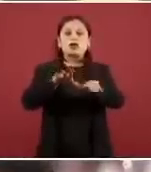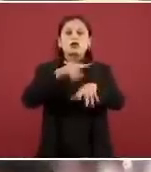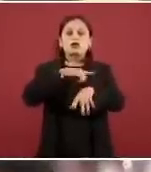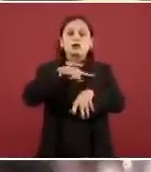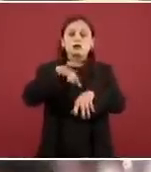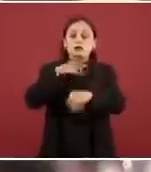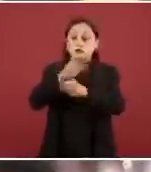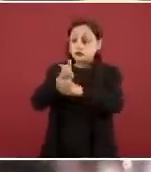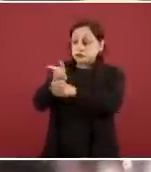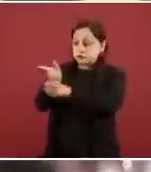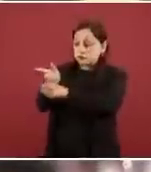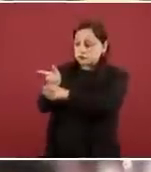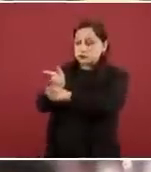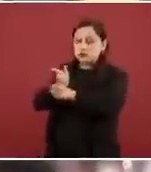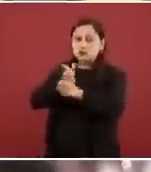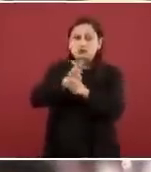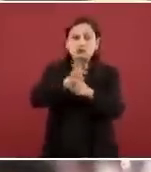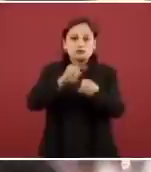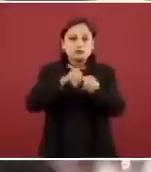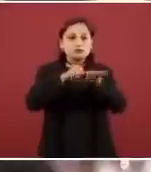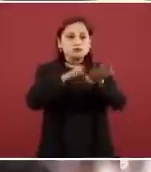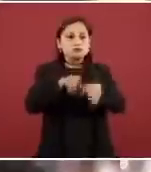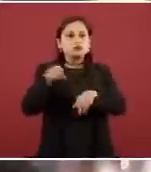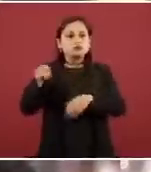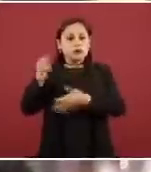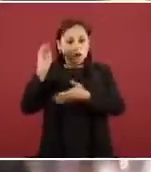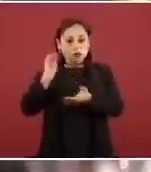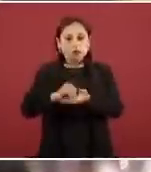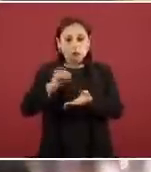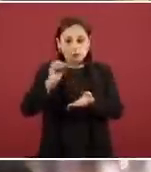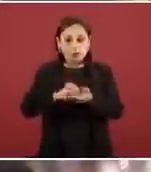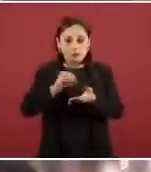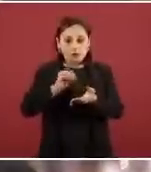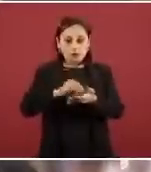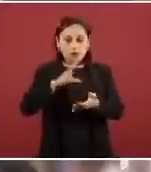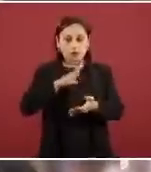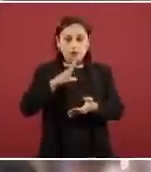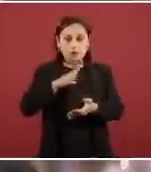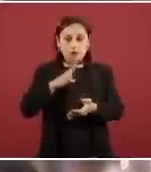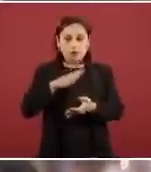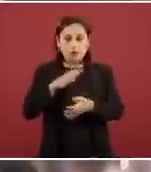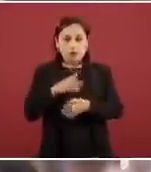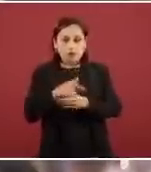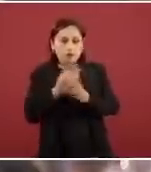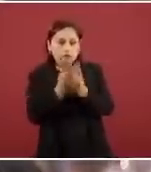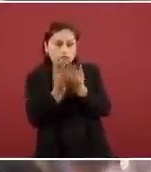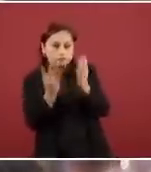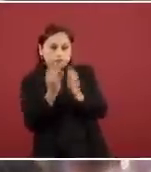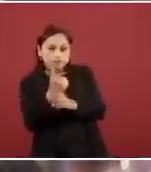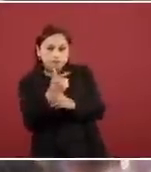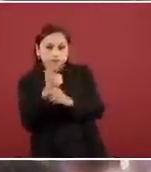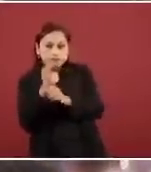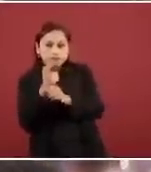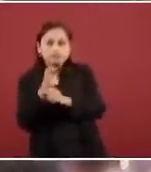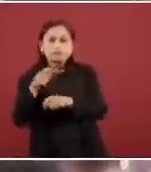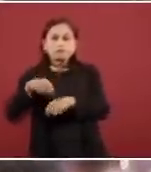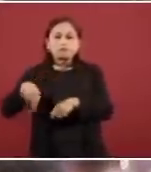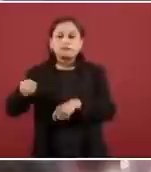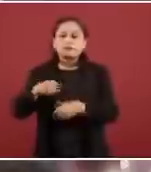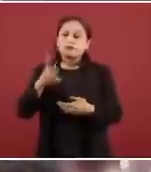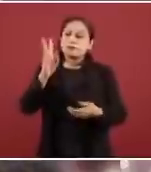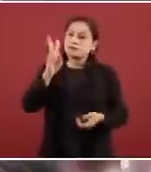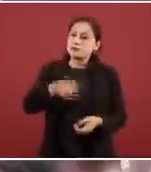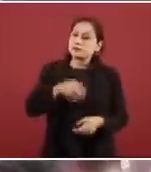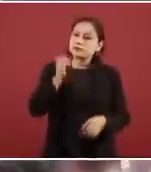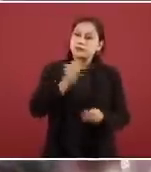donde disparan. Y es inexplicable para todos, organismos de derechos humanos, medios de comunicación y